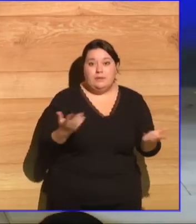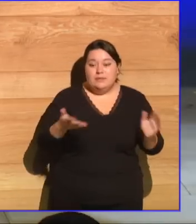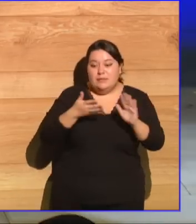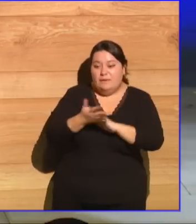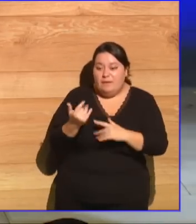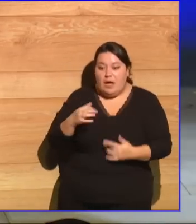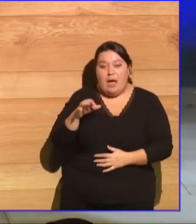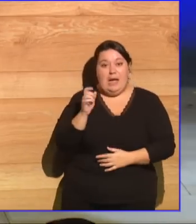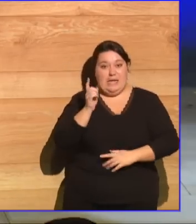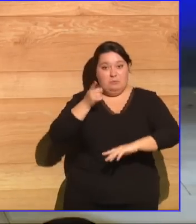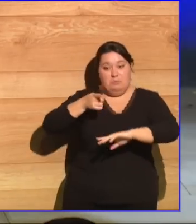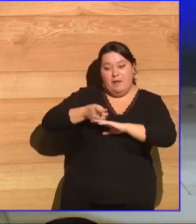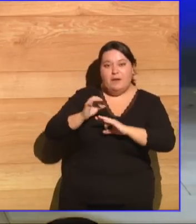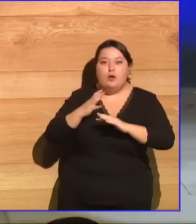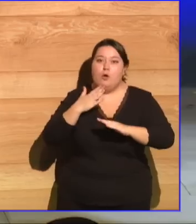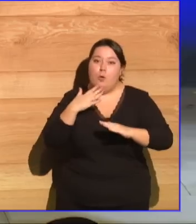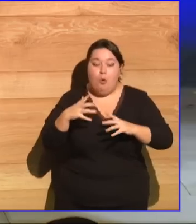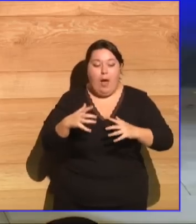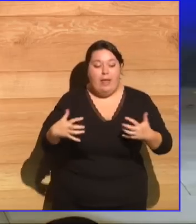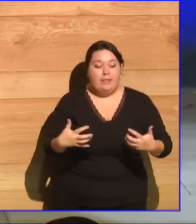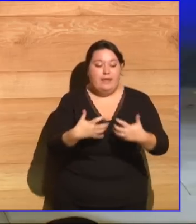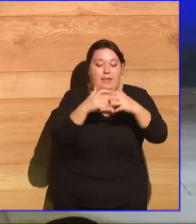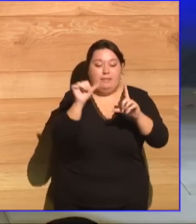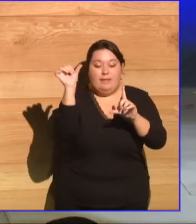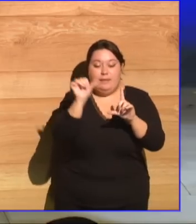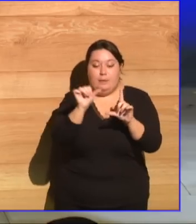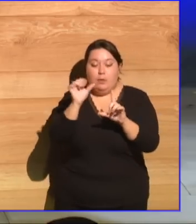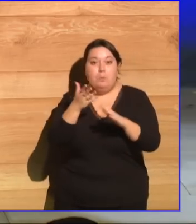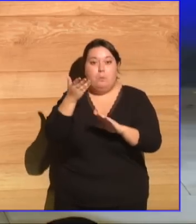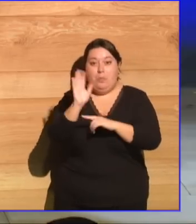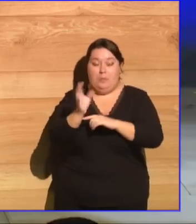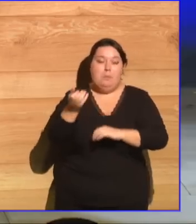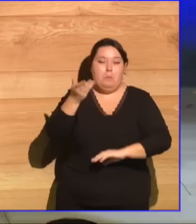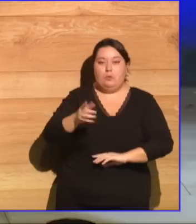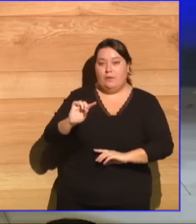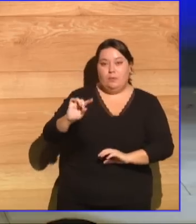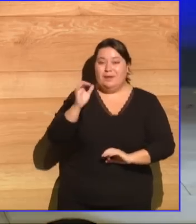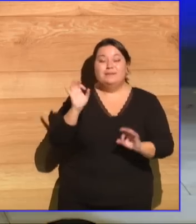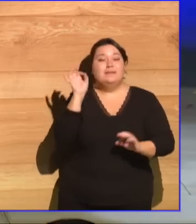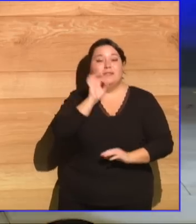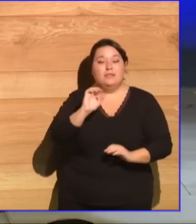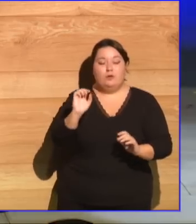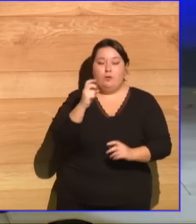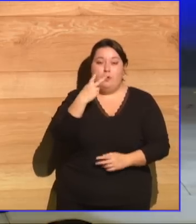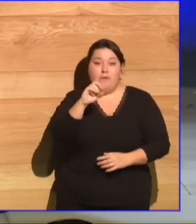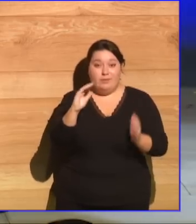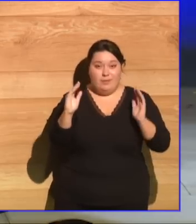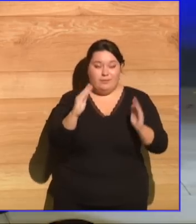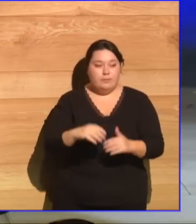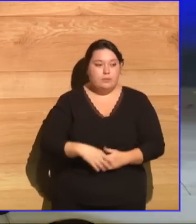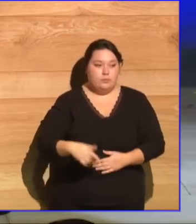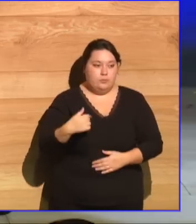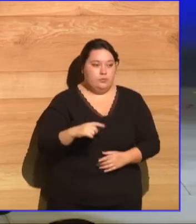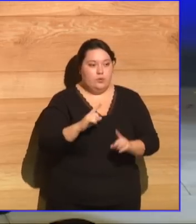el amasijo de hierros, el accidente cinematográfico más importante Steven del siglo Spielberg. XX. O sea, lo he hecho